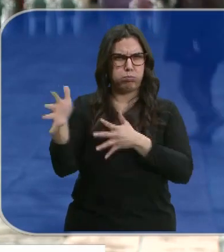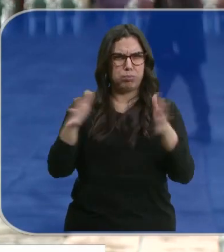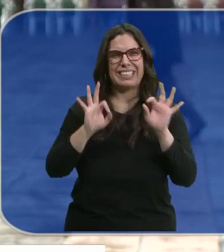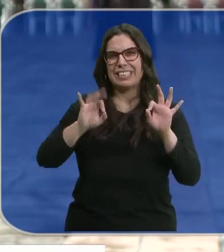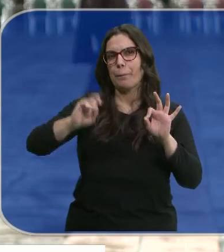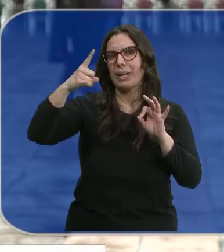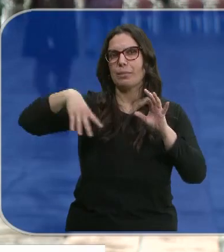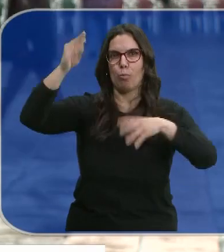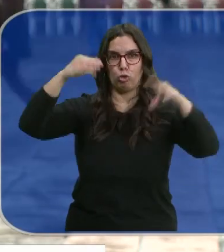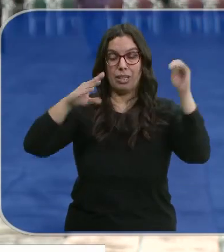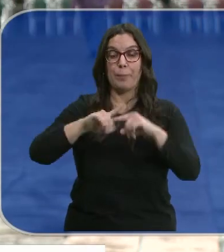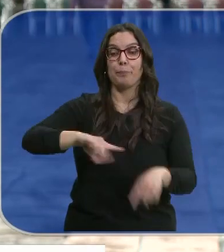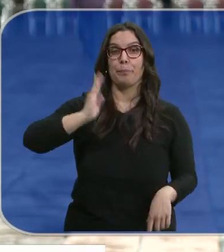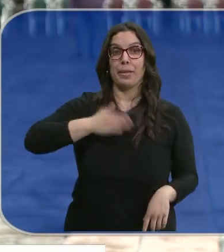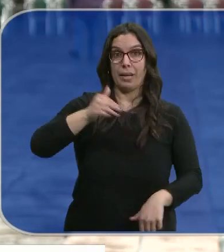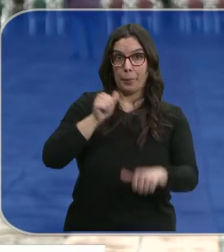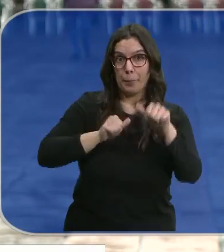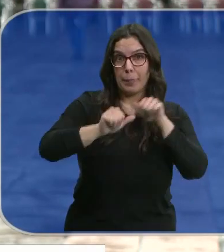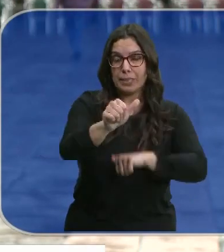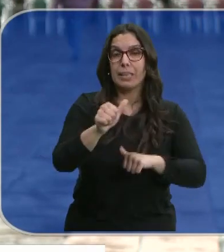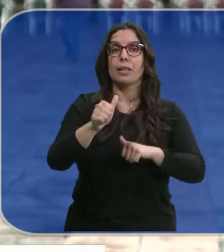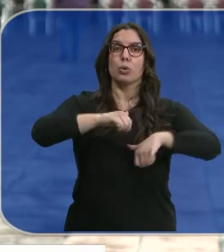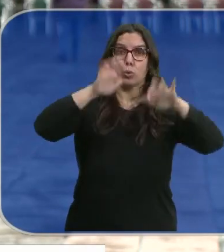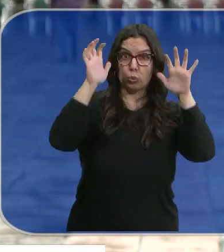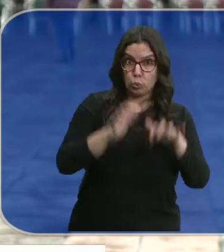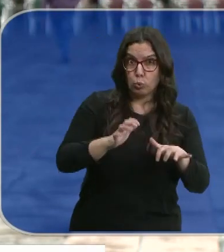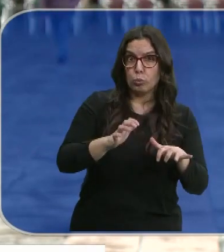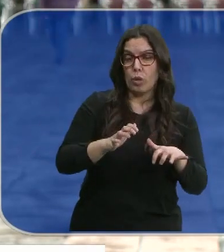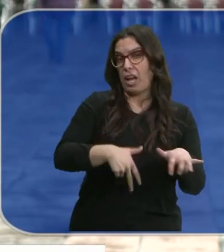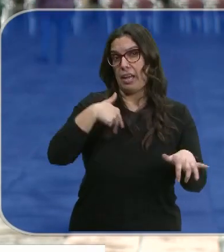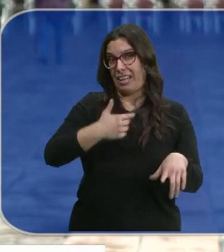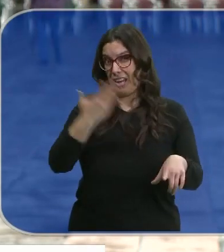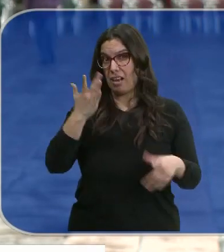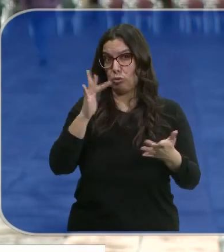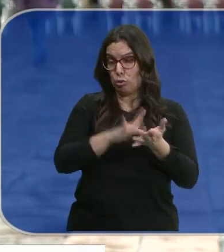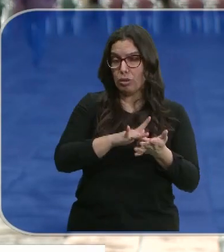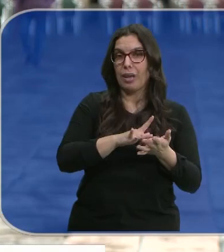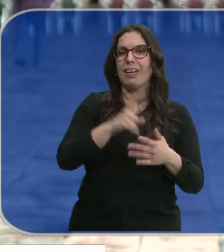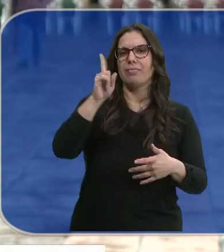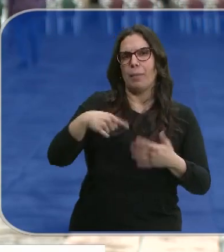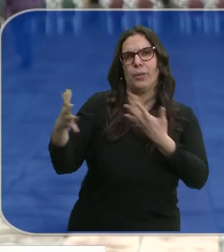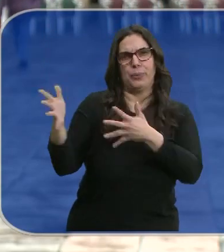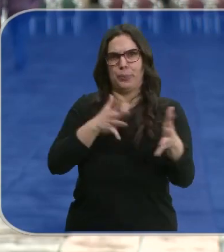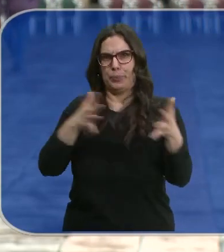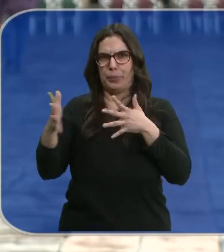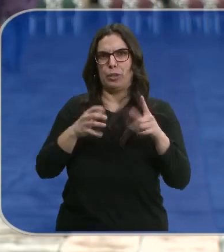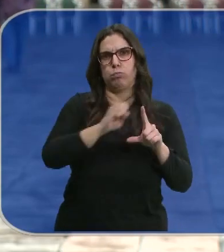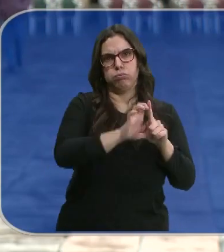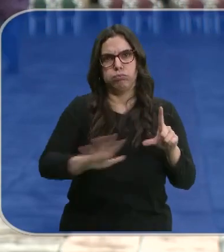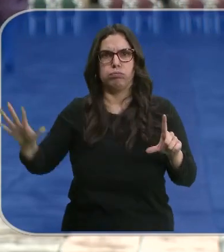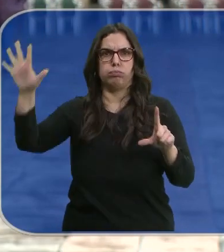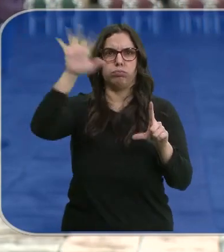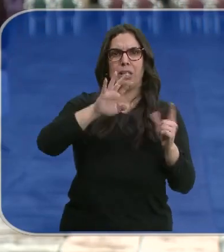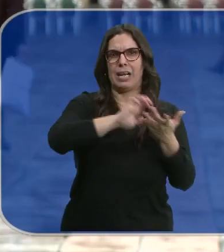de montaña. Y a partir de mañana, además de la lluvia que llegará de forma generalizada, esas fuertes rachas de viento se extienden al